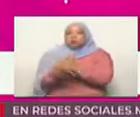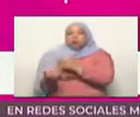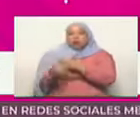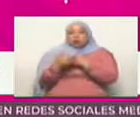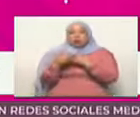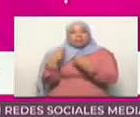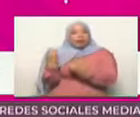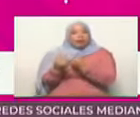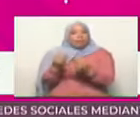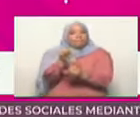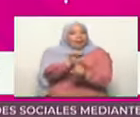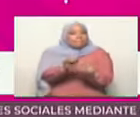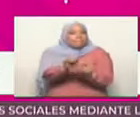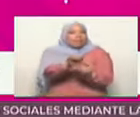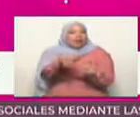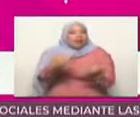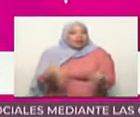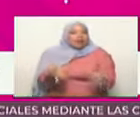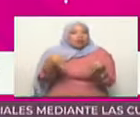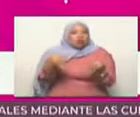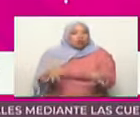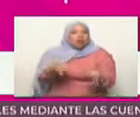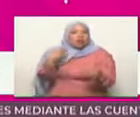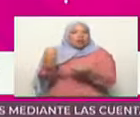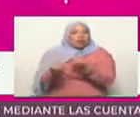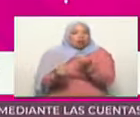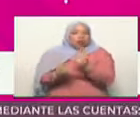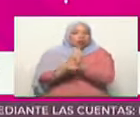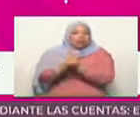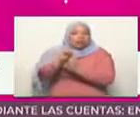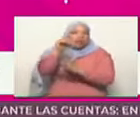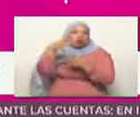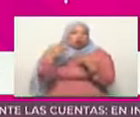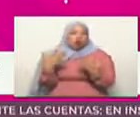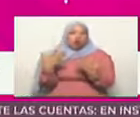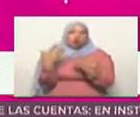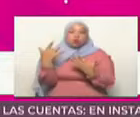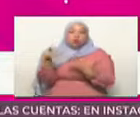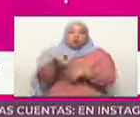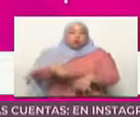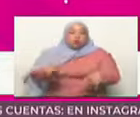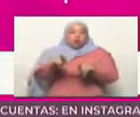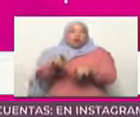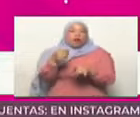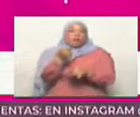¿no? Entonces, bueno, este trabajo es multi,